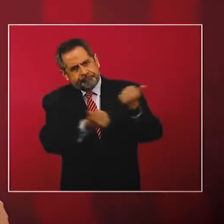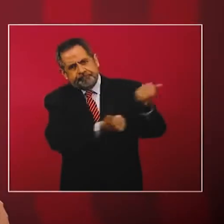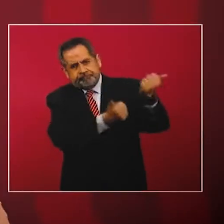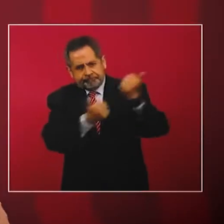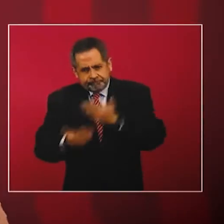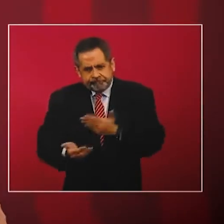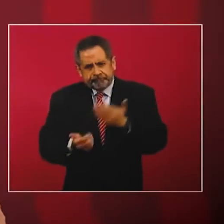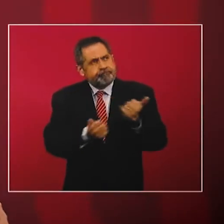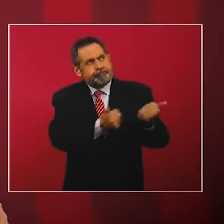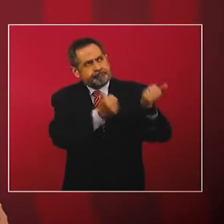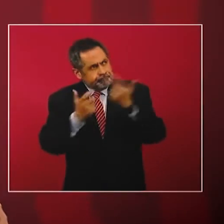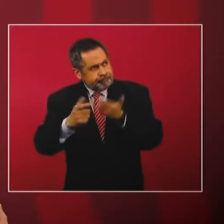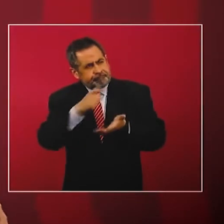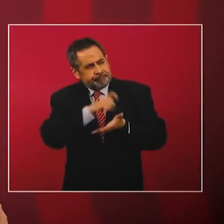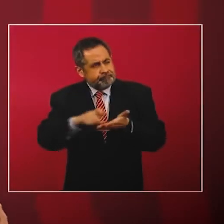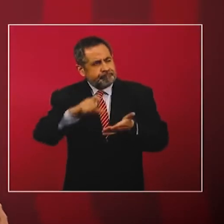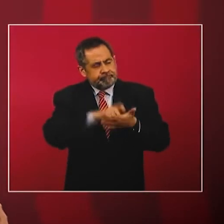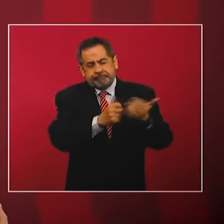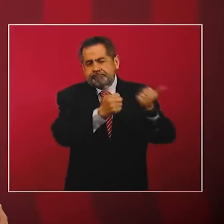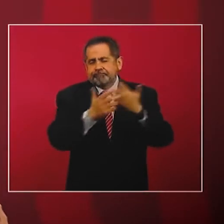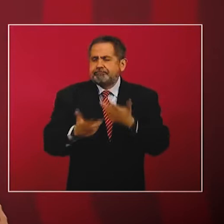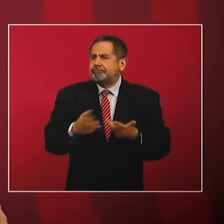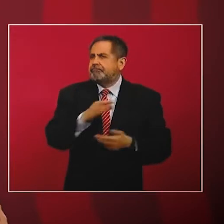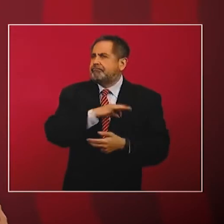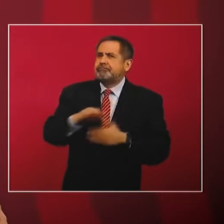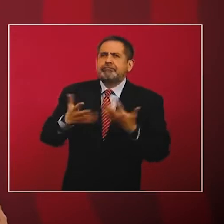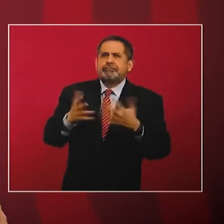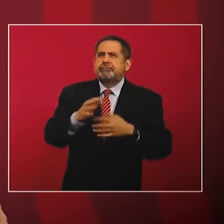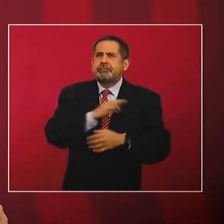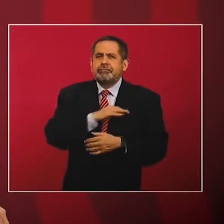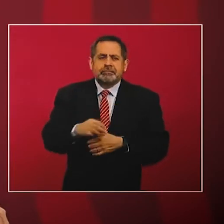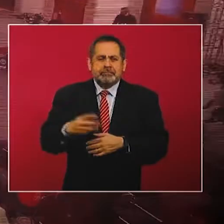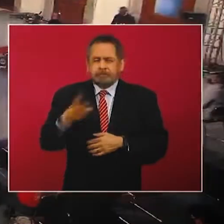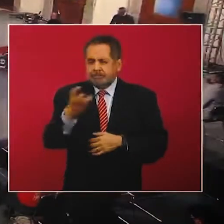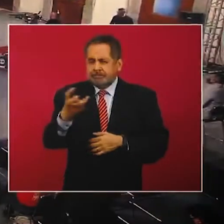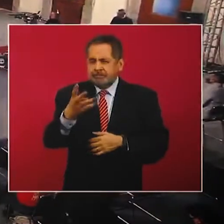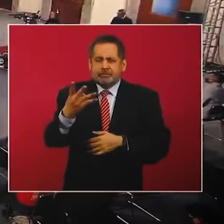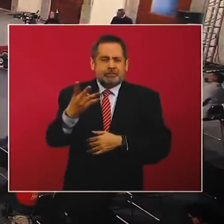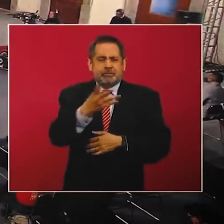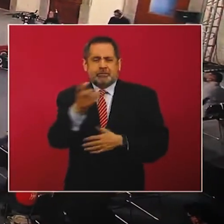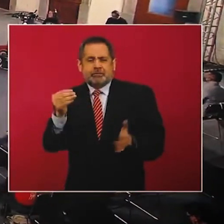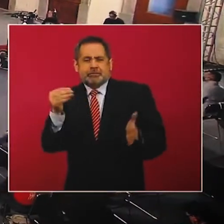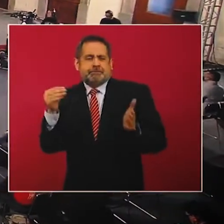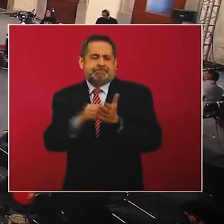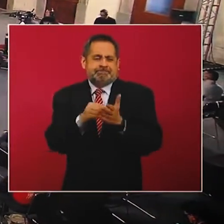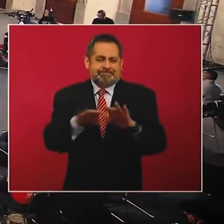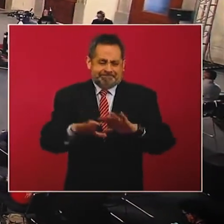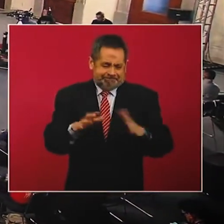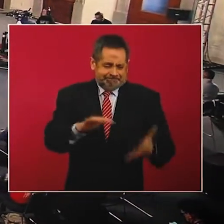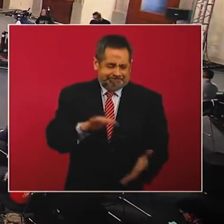debemos estar comprando como 300 400 mil barriles diarios